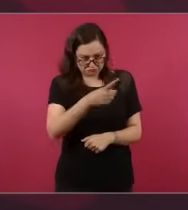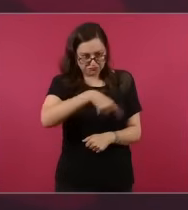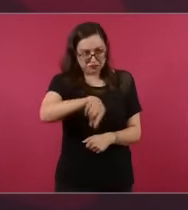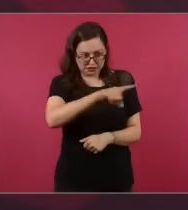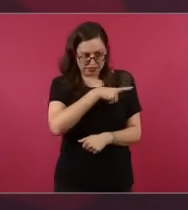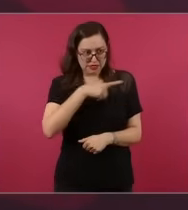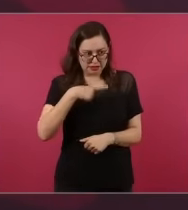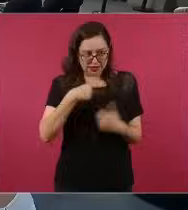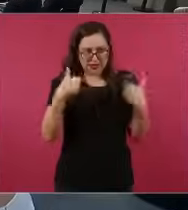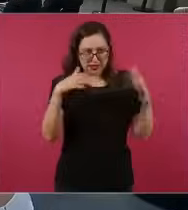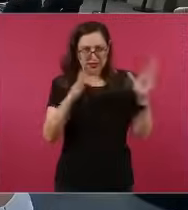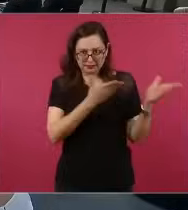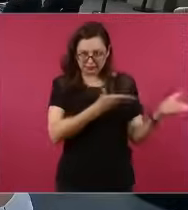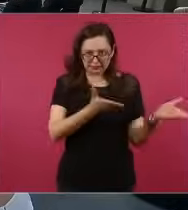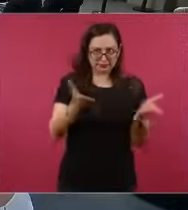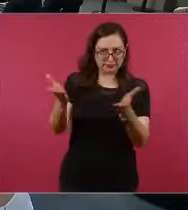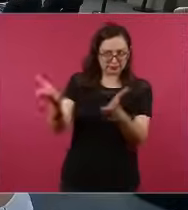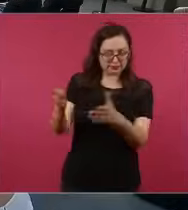A ver,